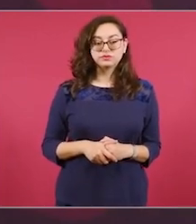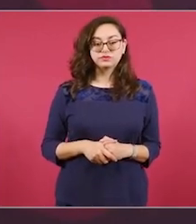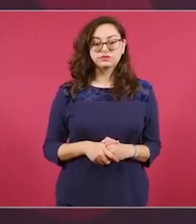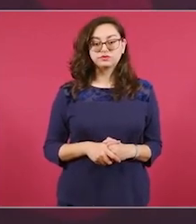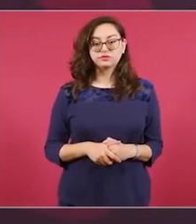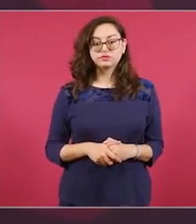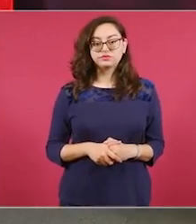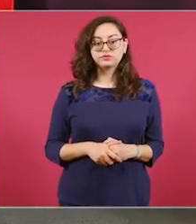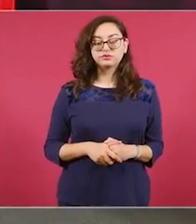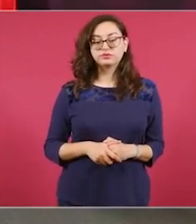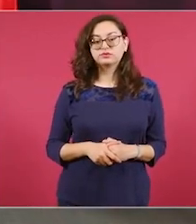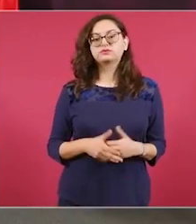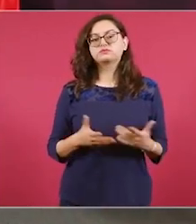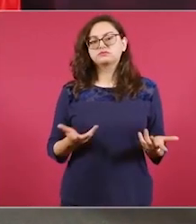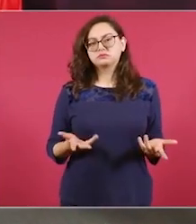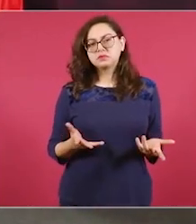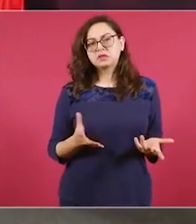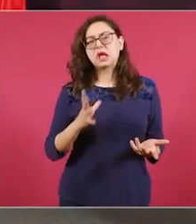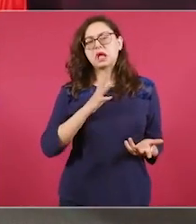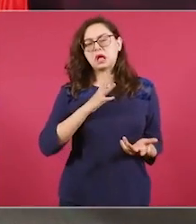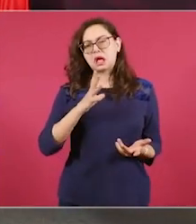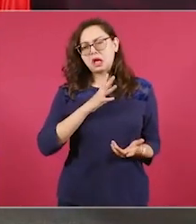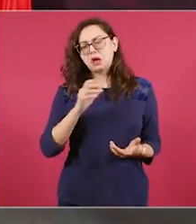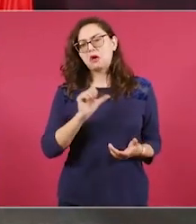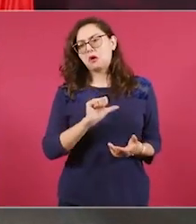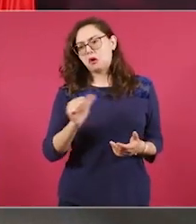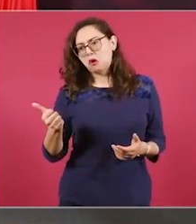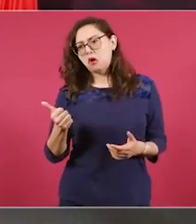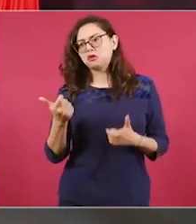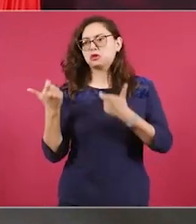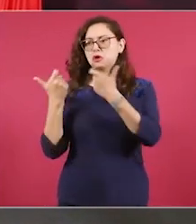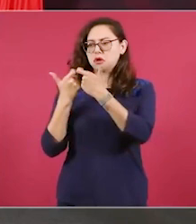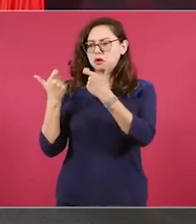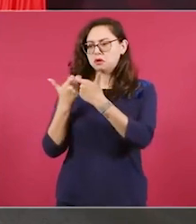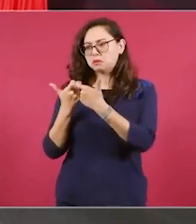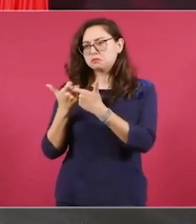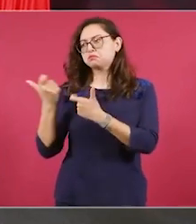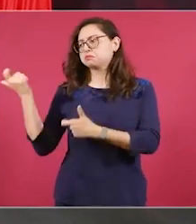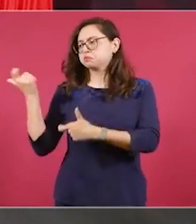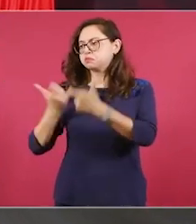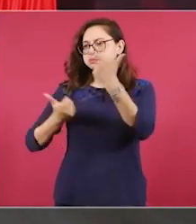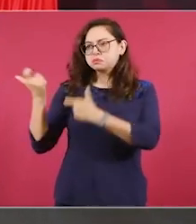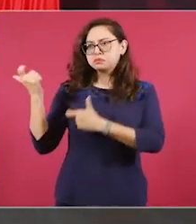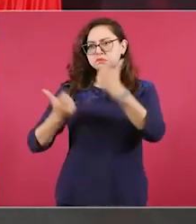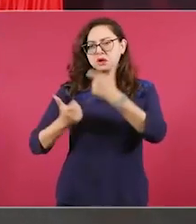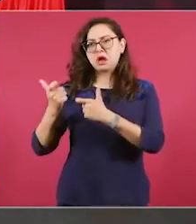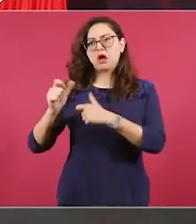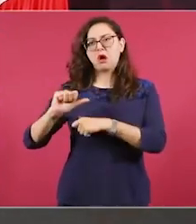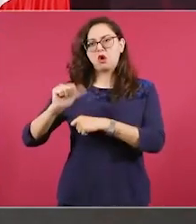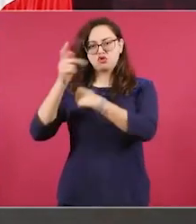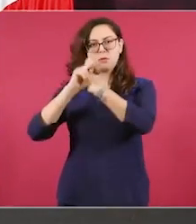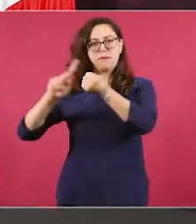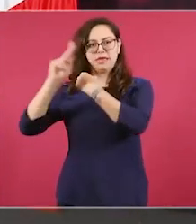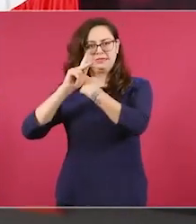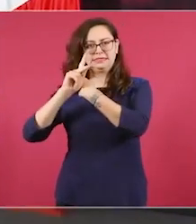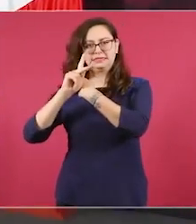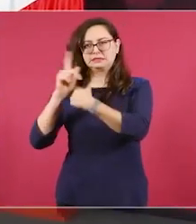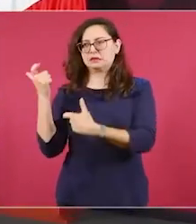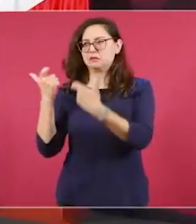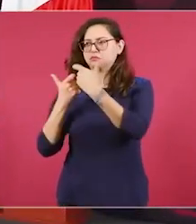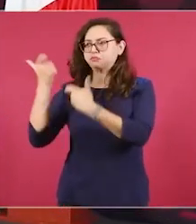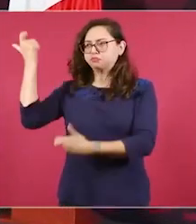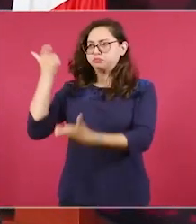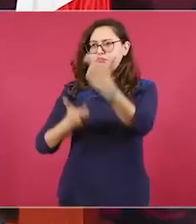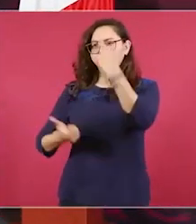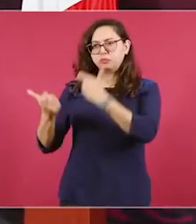hay otras actividades, por ejemplo, la inversión extranjera, calculamos que va a llegar a 40 mil millones